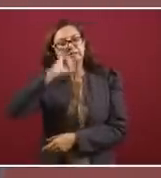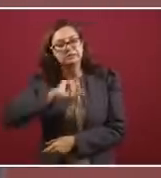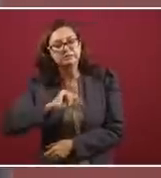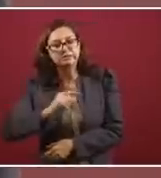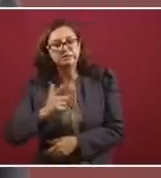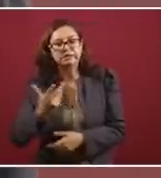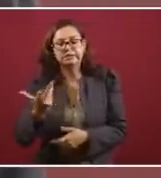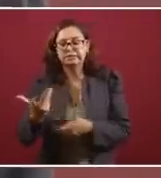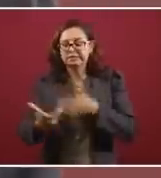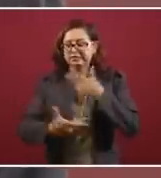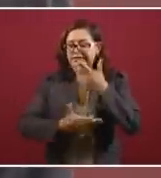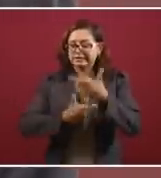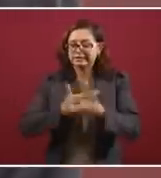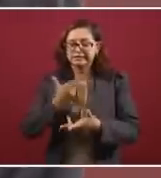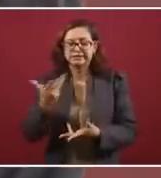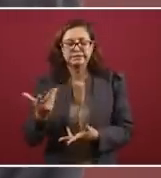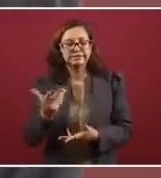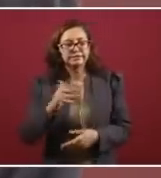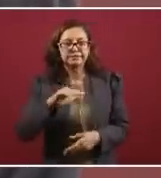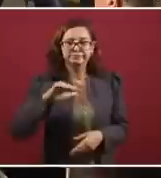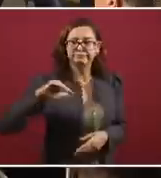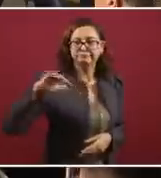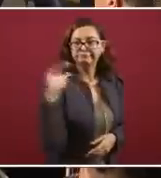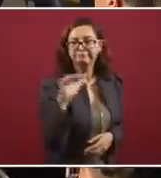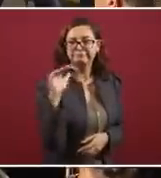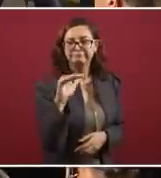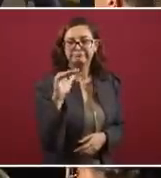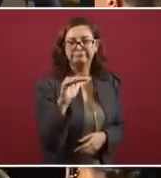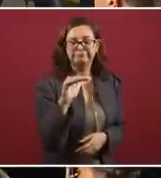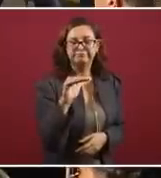acudió a